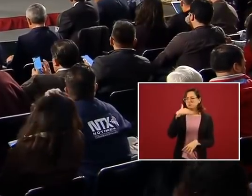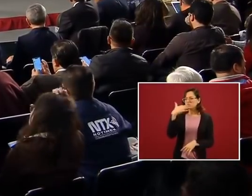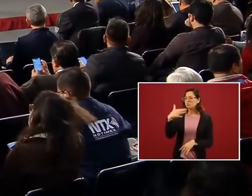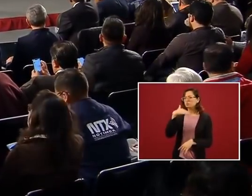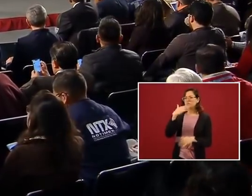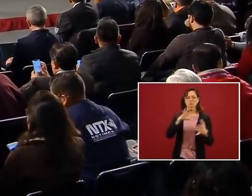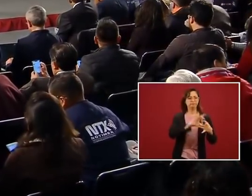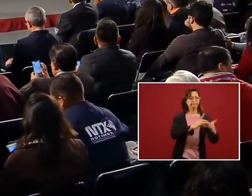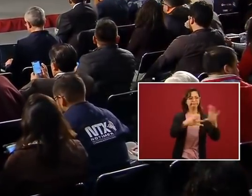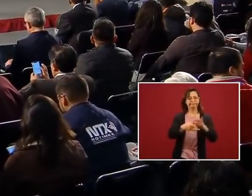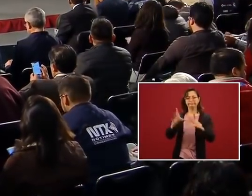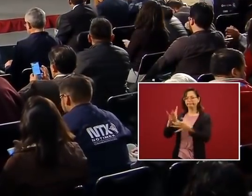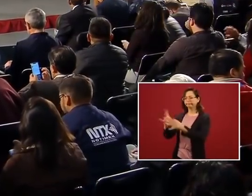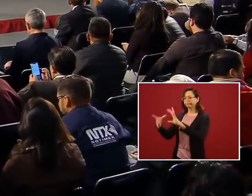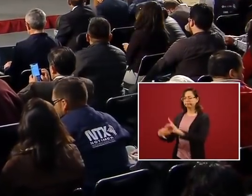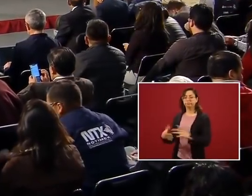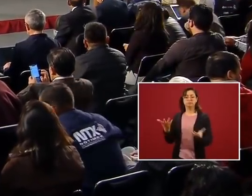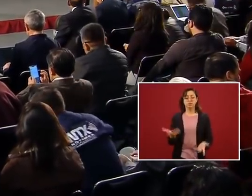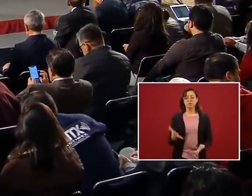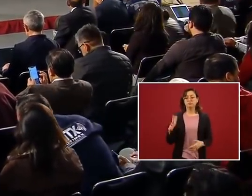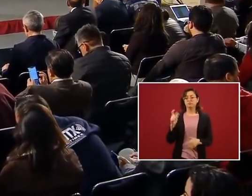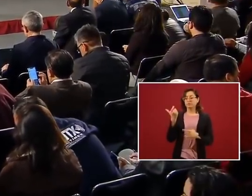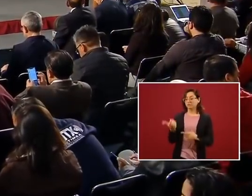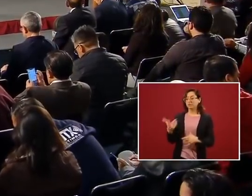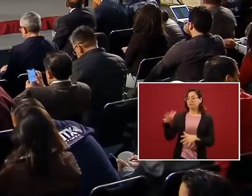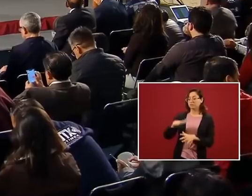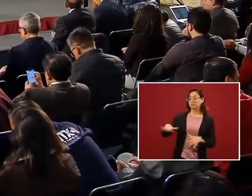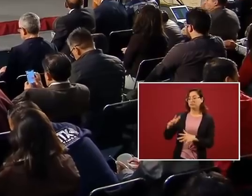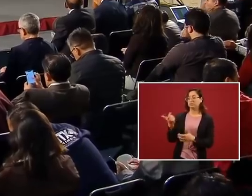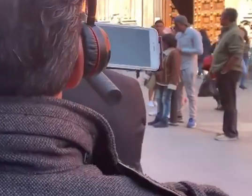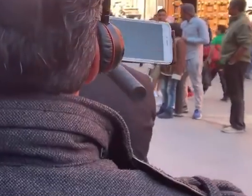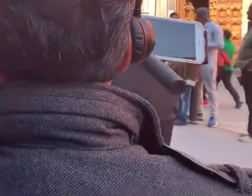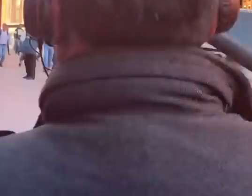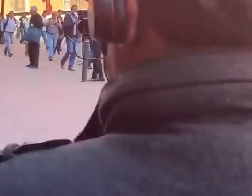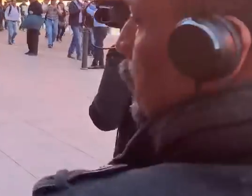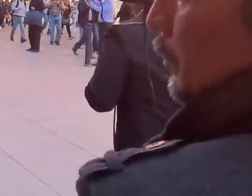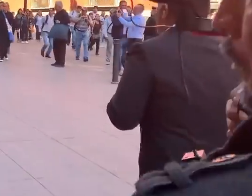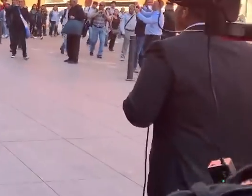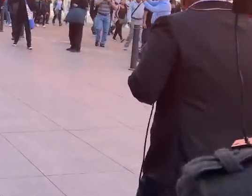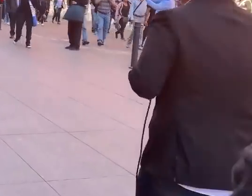de recursos de la economía social a espaldas de socios,